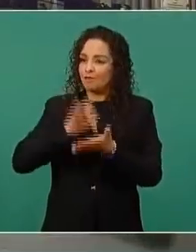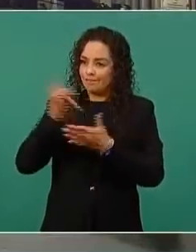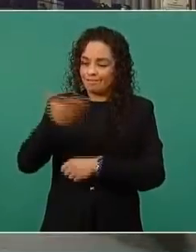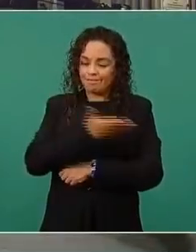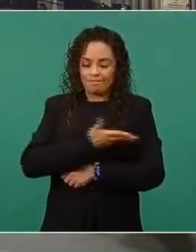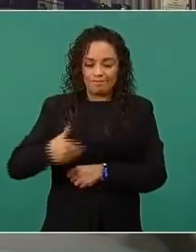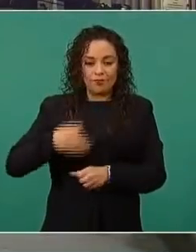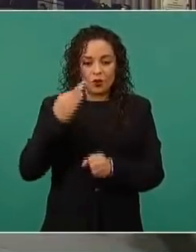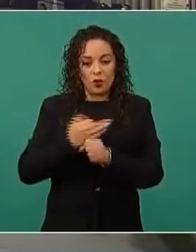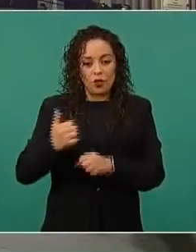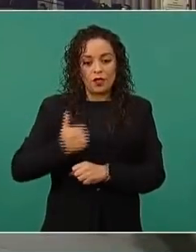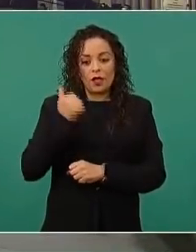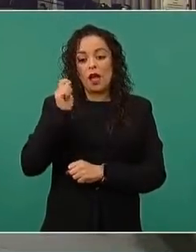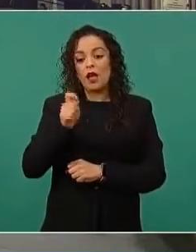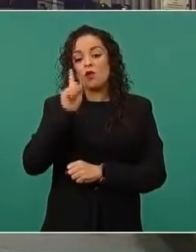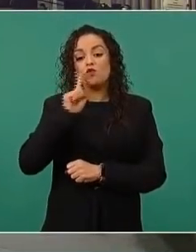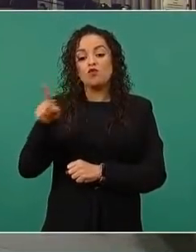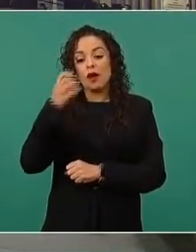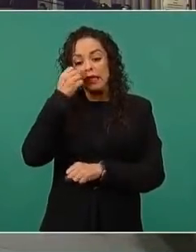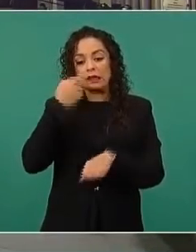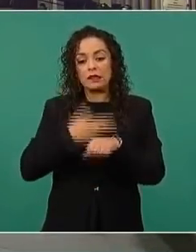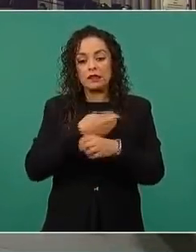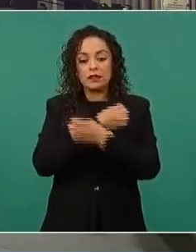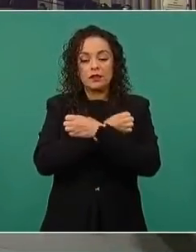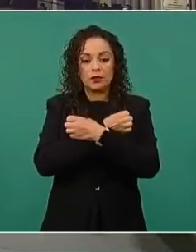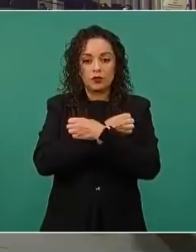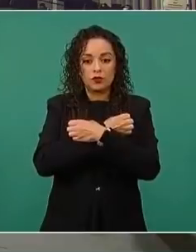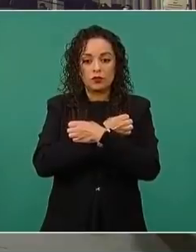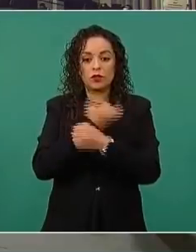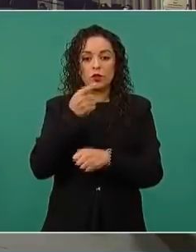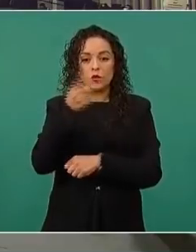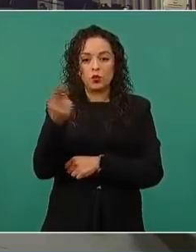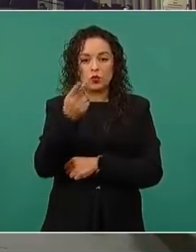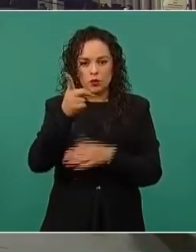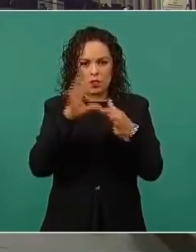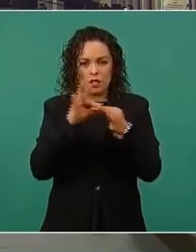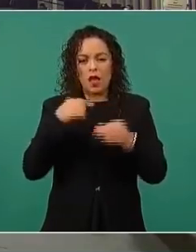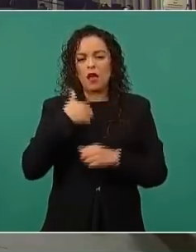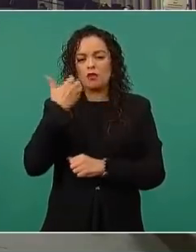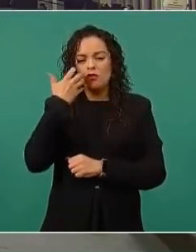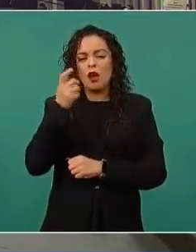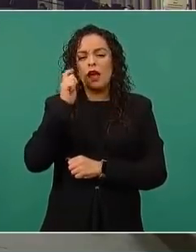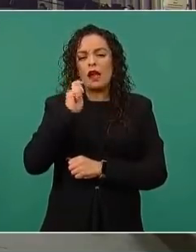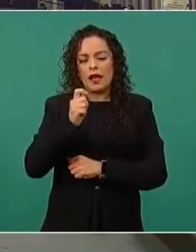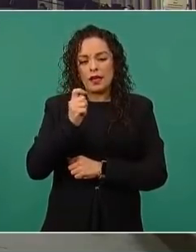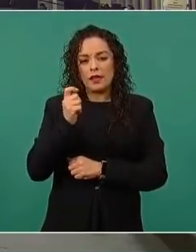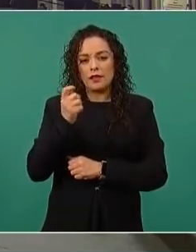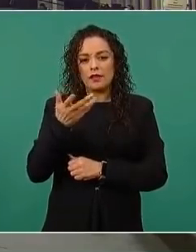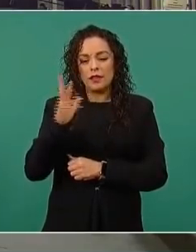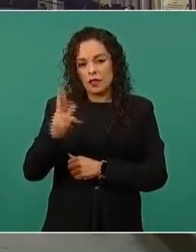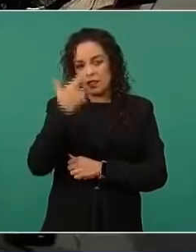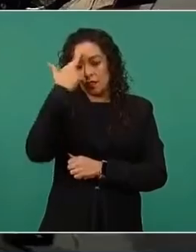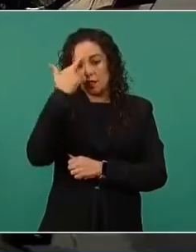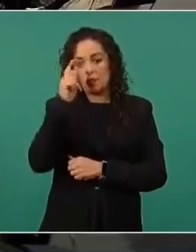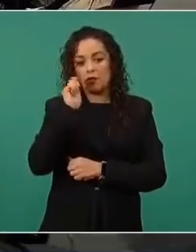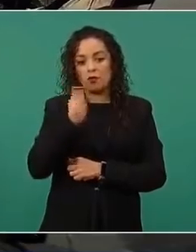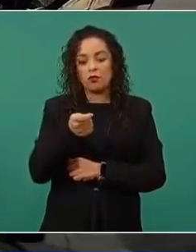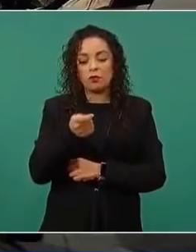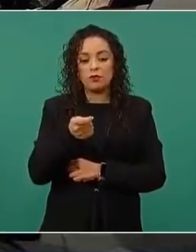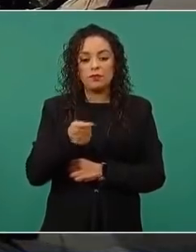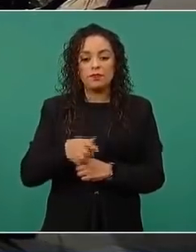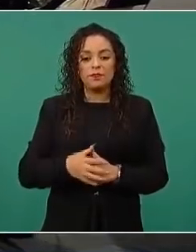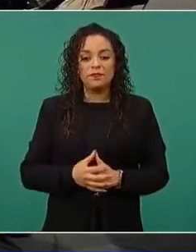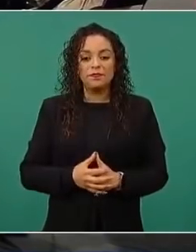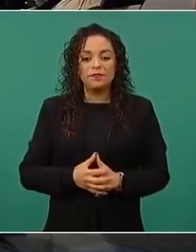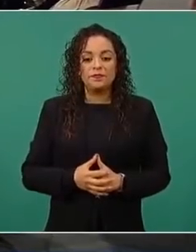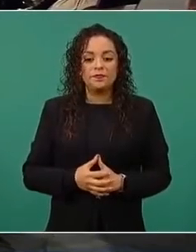presencia de la Secretaria de Educación y con base en lo que usted ha comentado, me gustaría recapitular este factor que empleó de